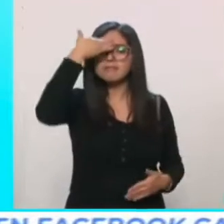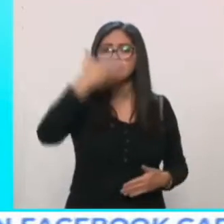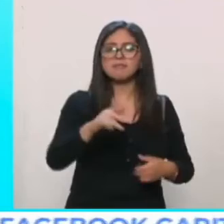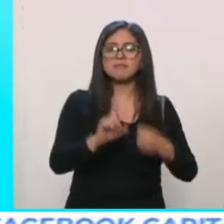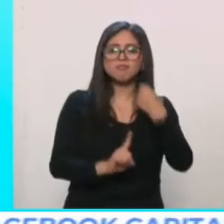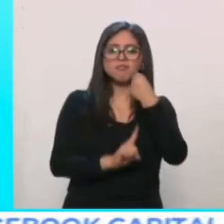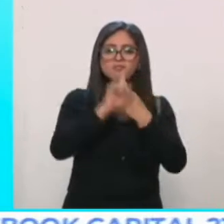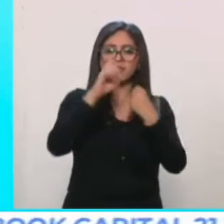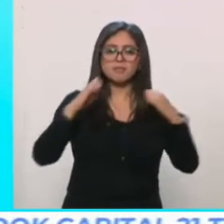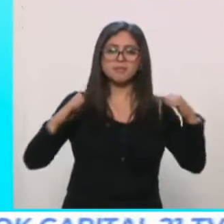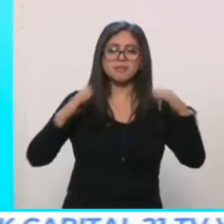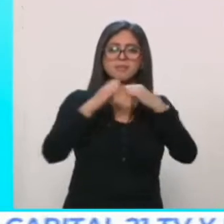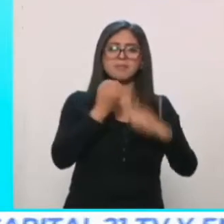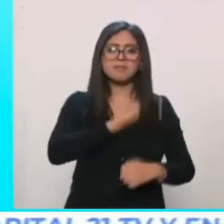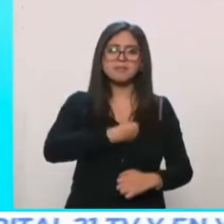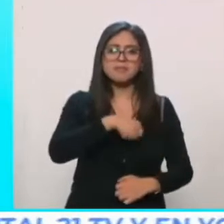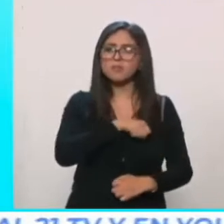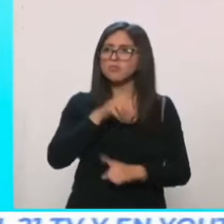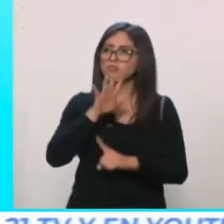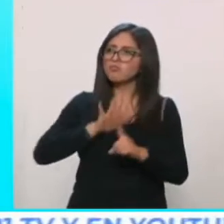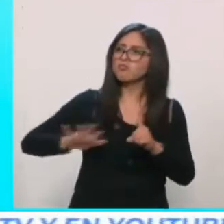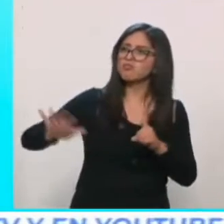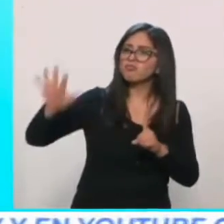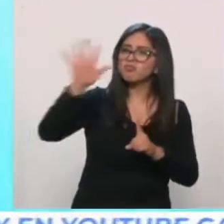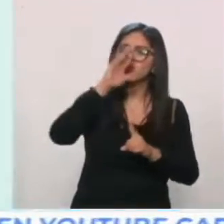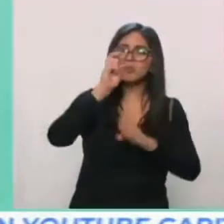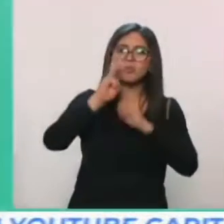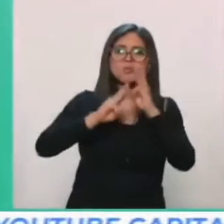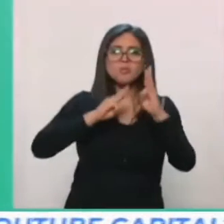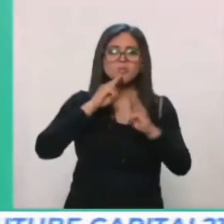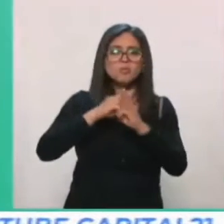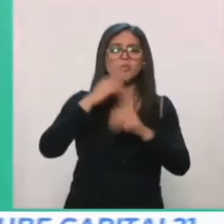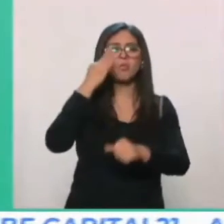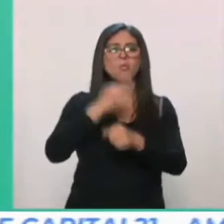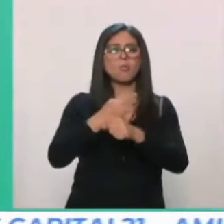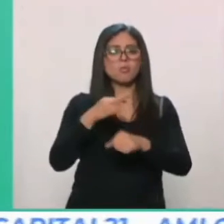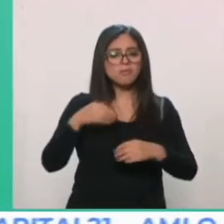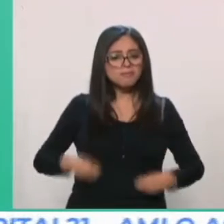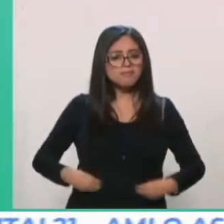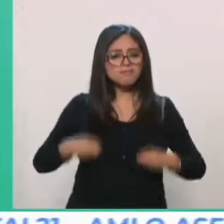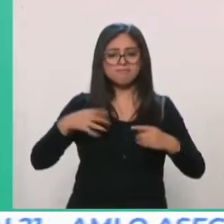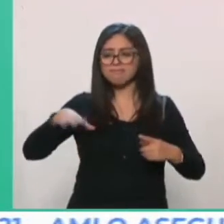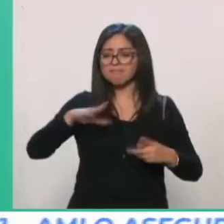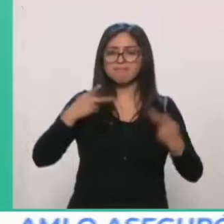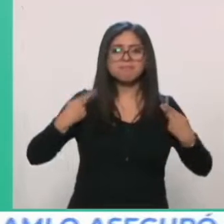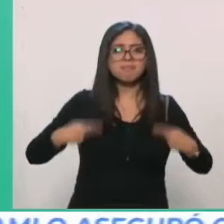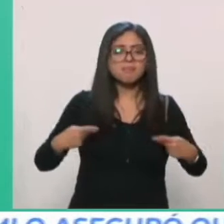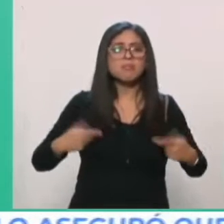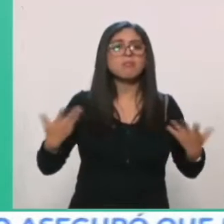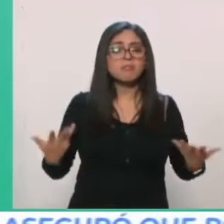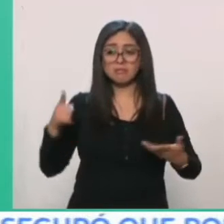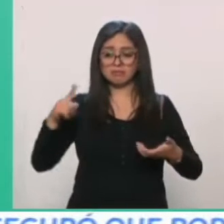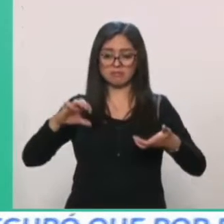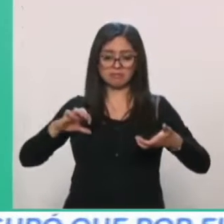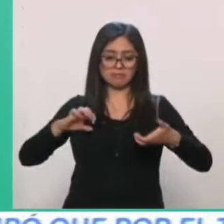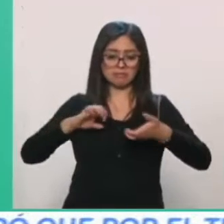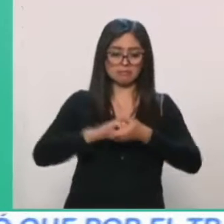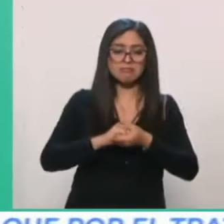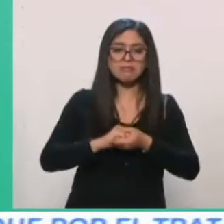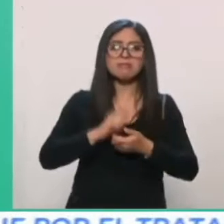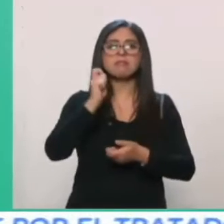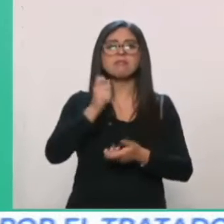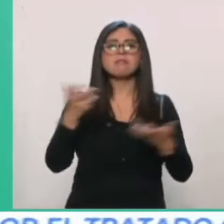la que se está viviendo ahora, creo que es un mensaje muy fuerte en el sentido de que